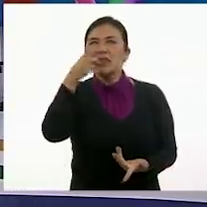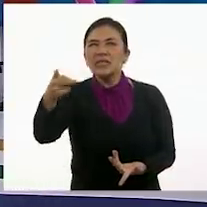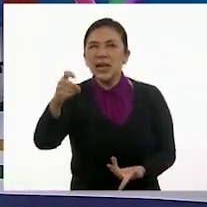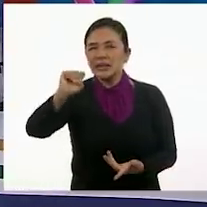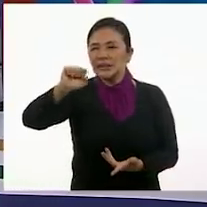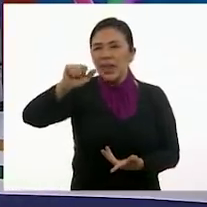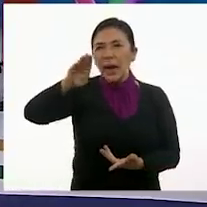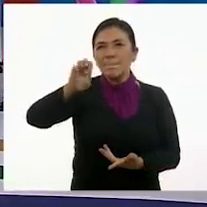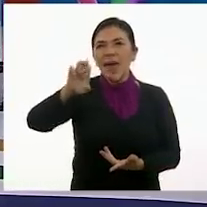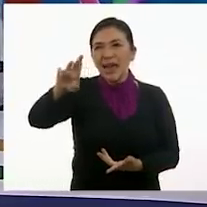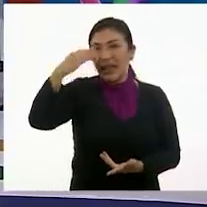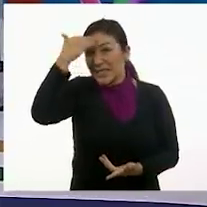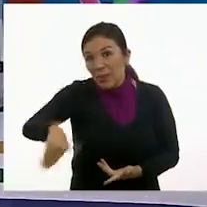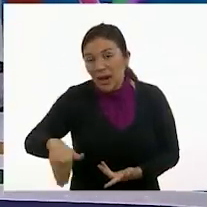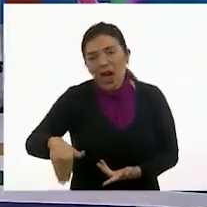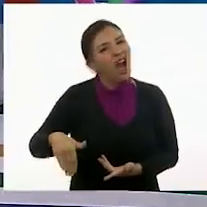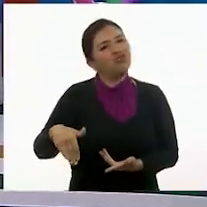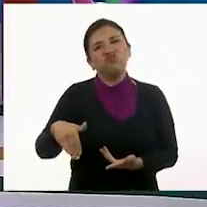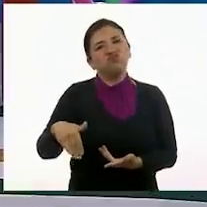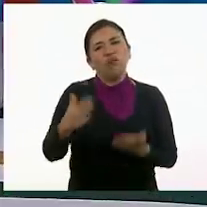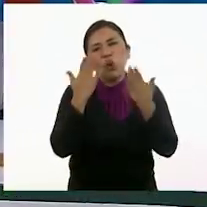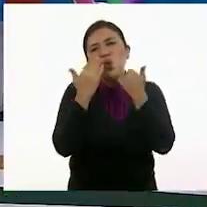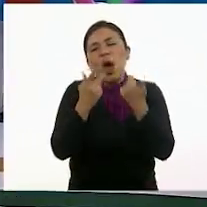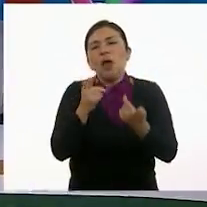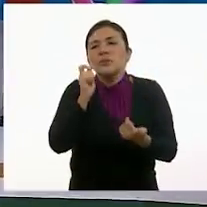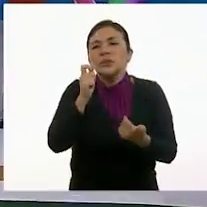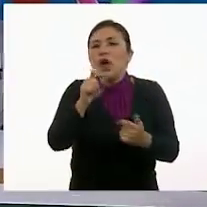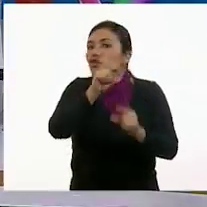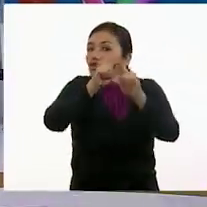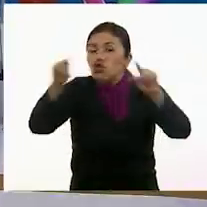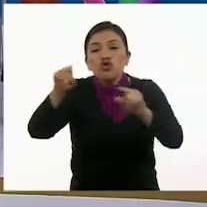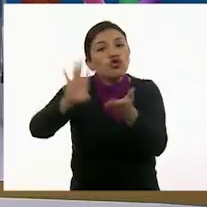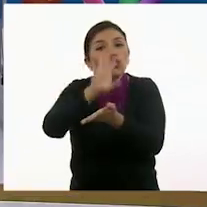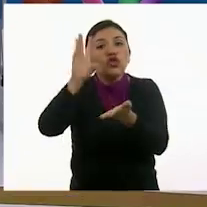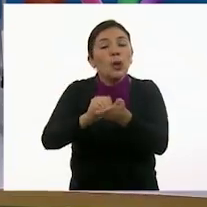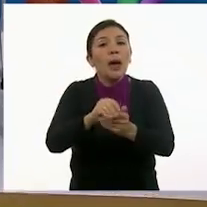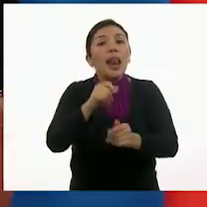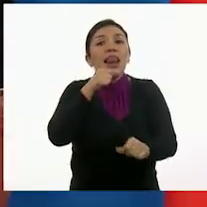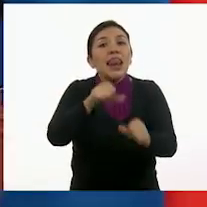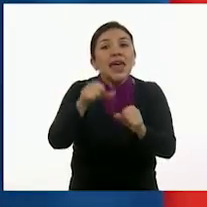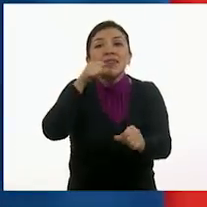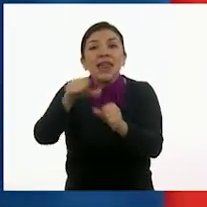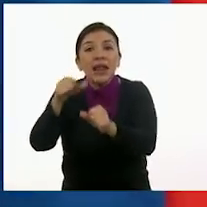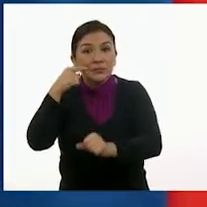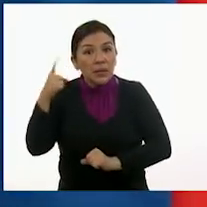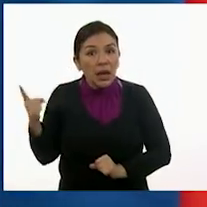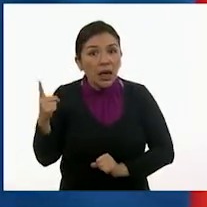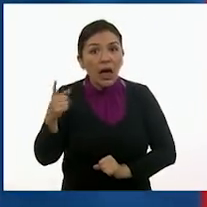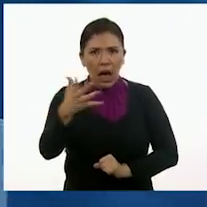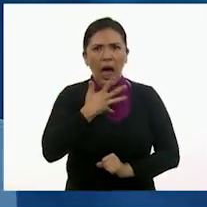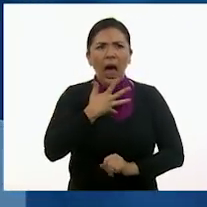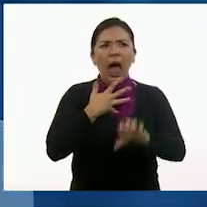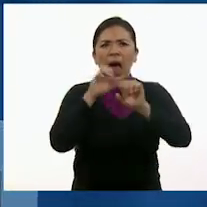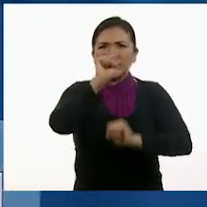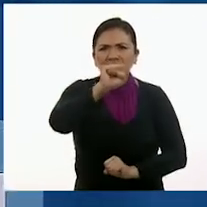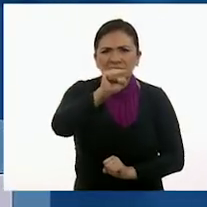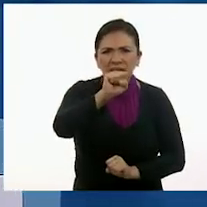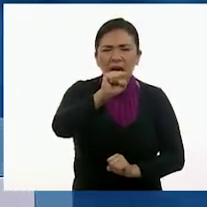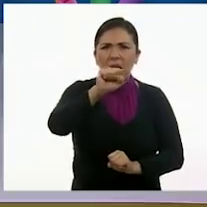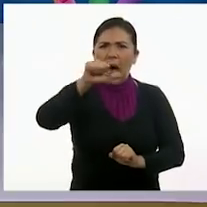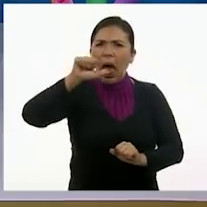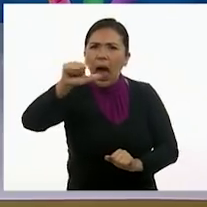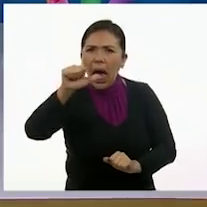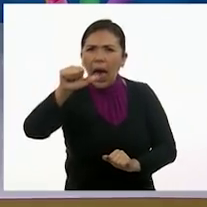Saber. ¿Saber? No, puede ser, pero no tiene todas las letras. Sí las tiene. Aquí está la S, la